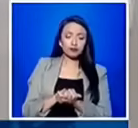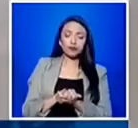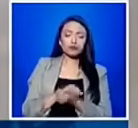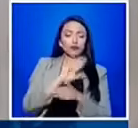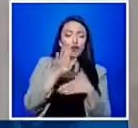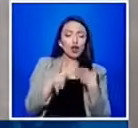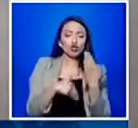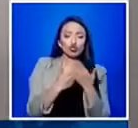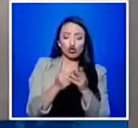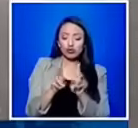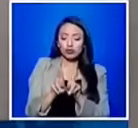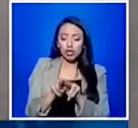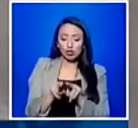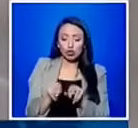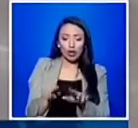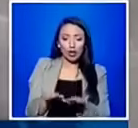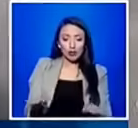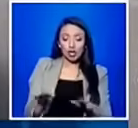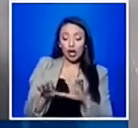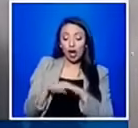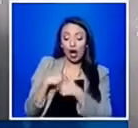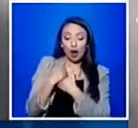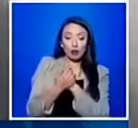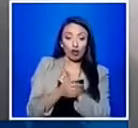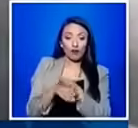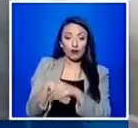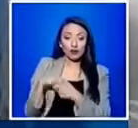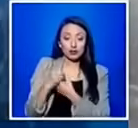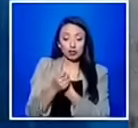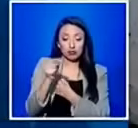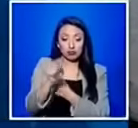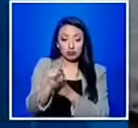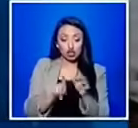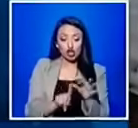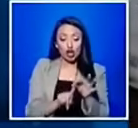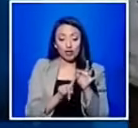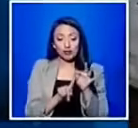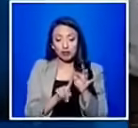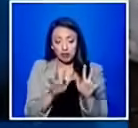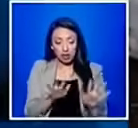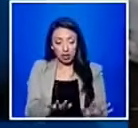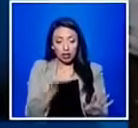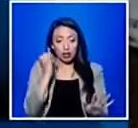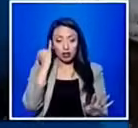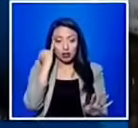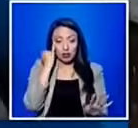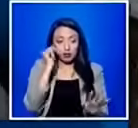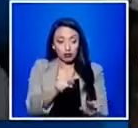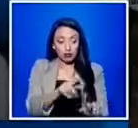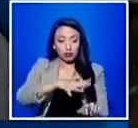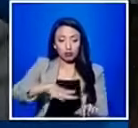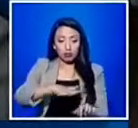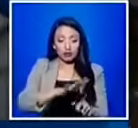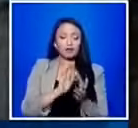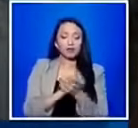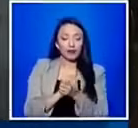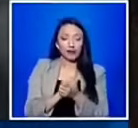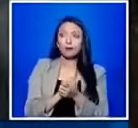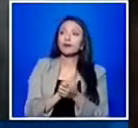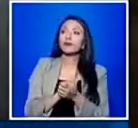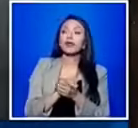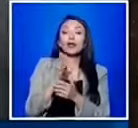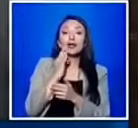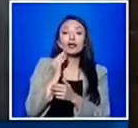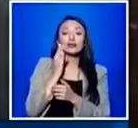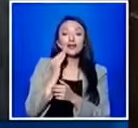todo lo orgánico es aprovechado de buena forma. Miren este equipo especial que se lo ha instalado, está listo para continuar con las clases y